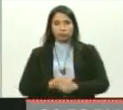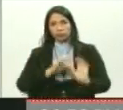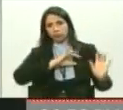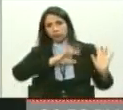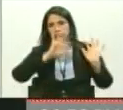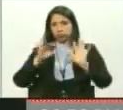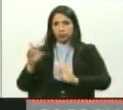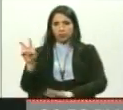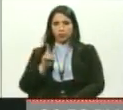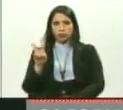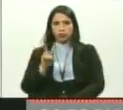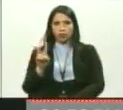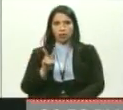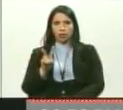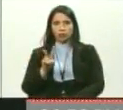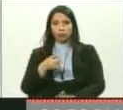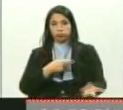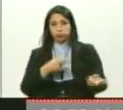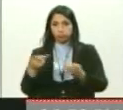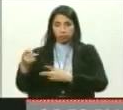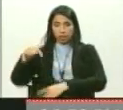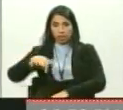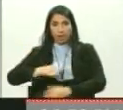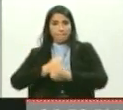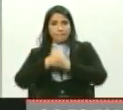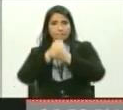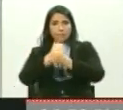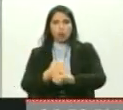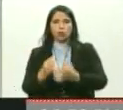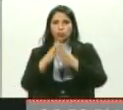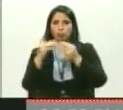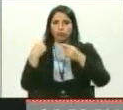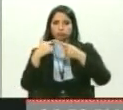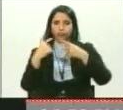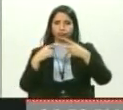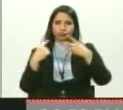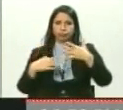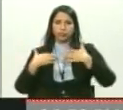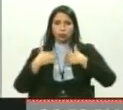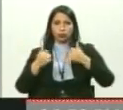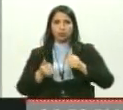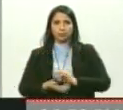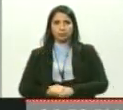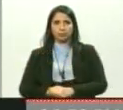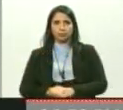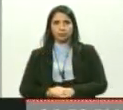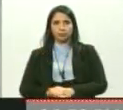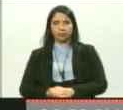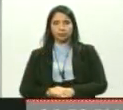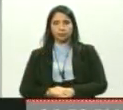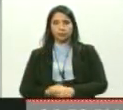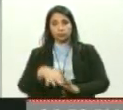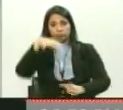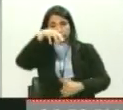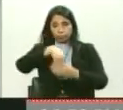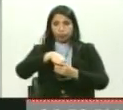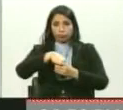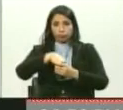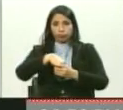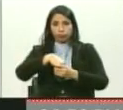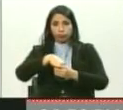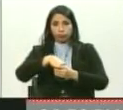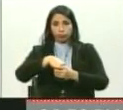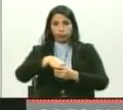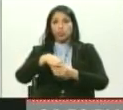venezolanos, son recibidos con amor, con todos los protocolos de seguridad, cumplen su cuarentena, regresan